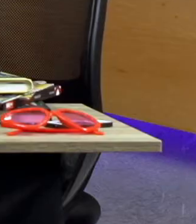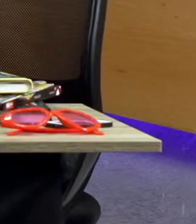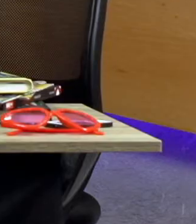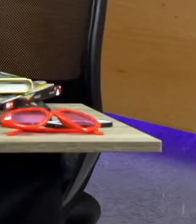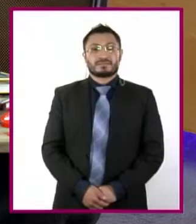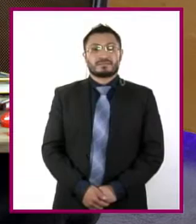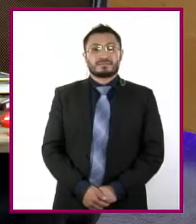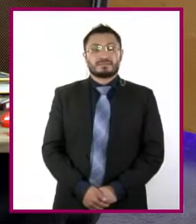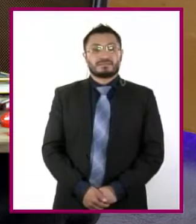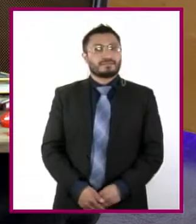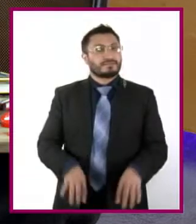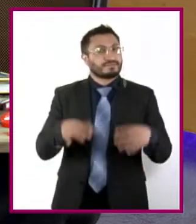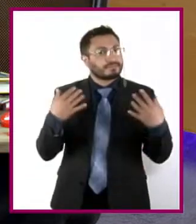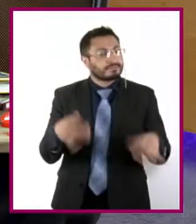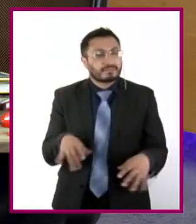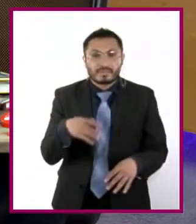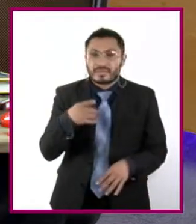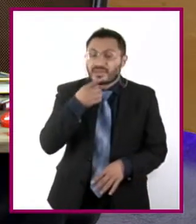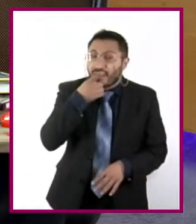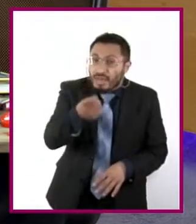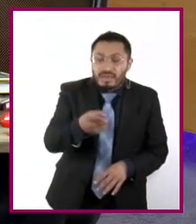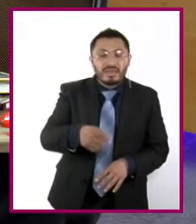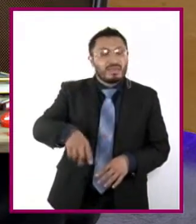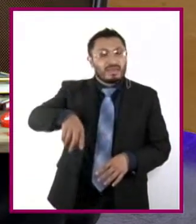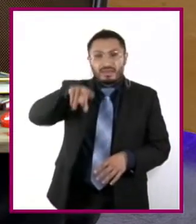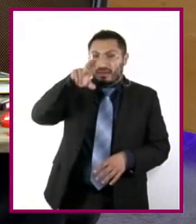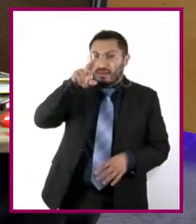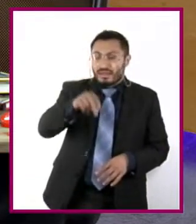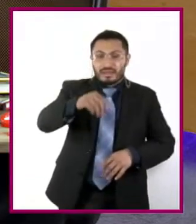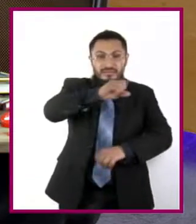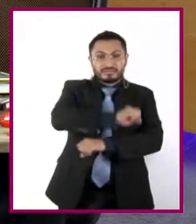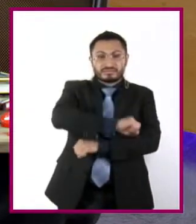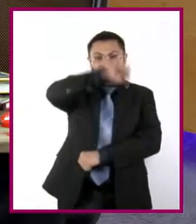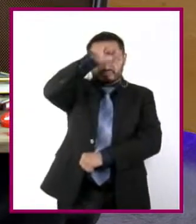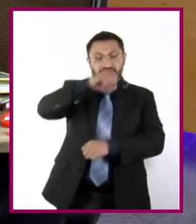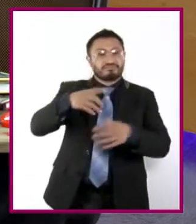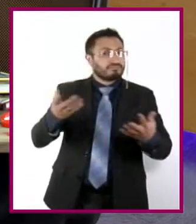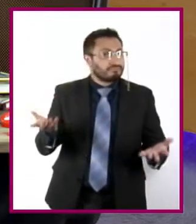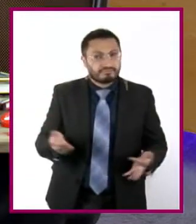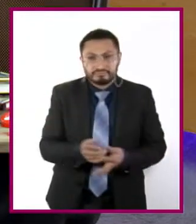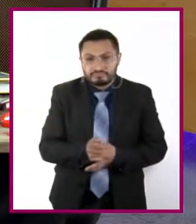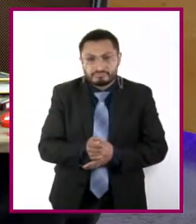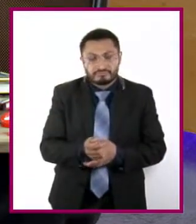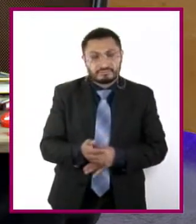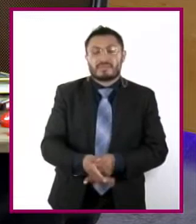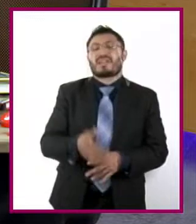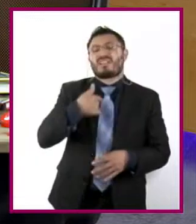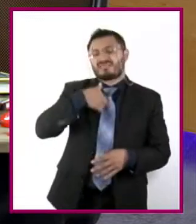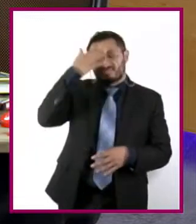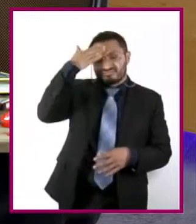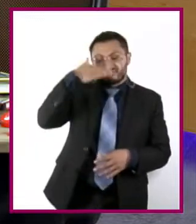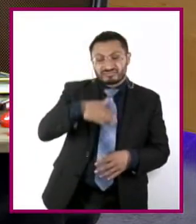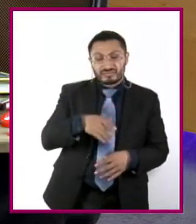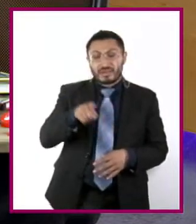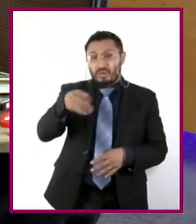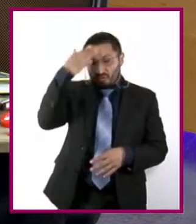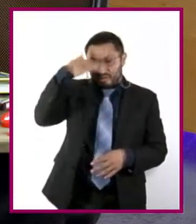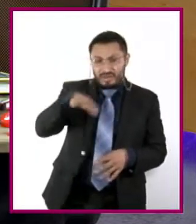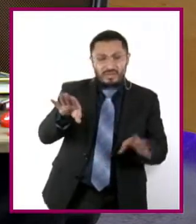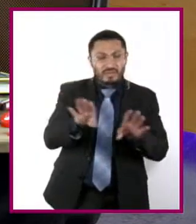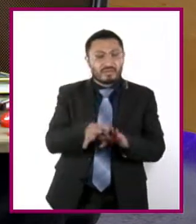Ay, Vivi, te dije, no dejes la ventana abierta. Ay, ya sé. Ya sabes cómo son